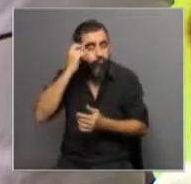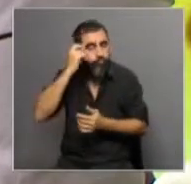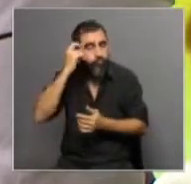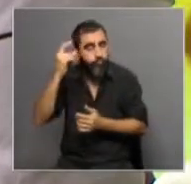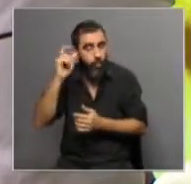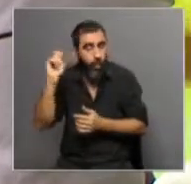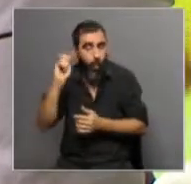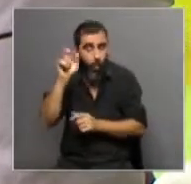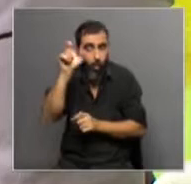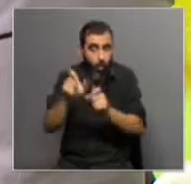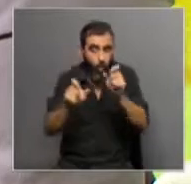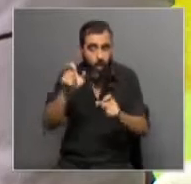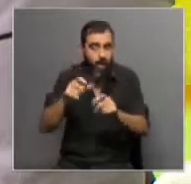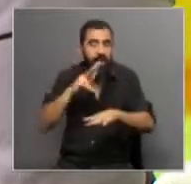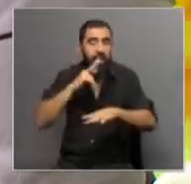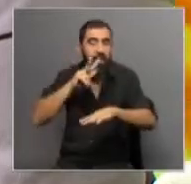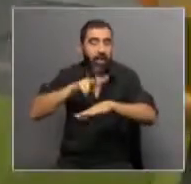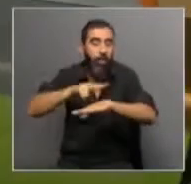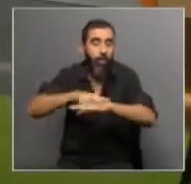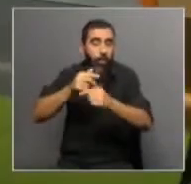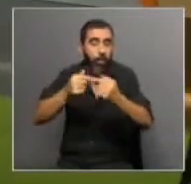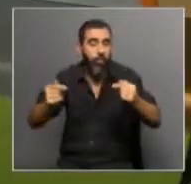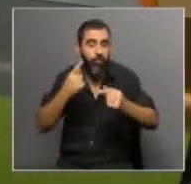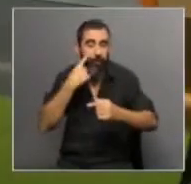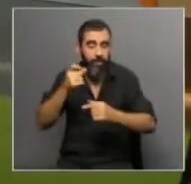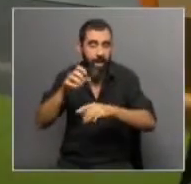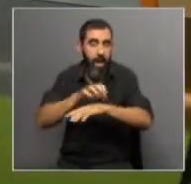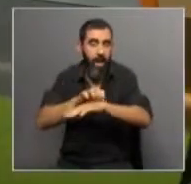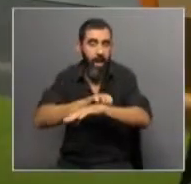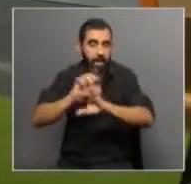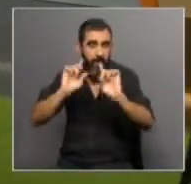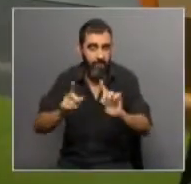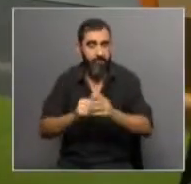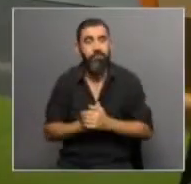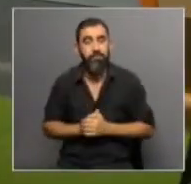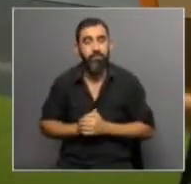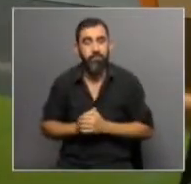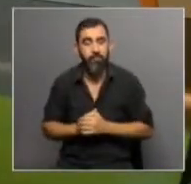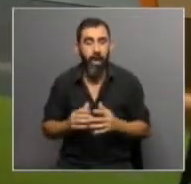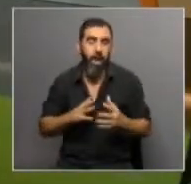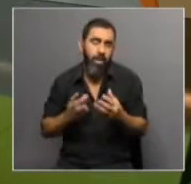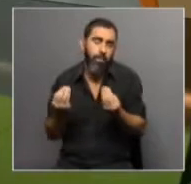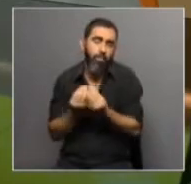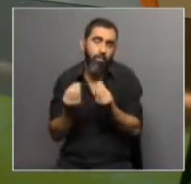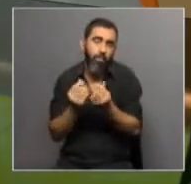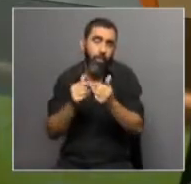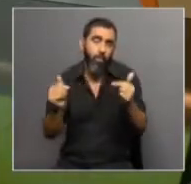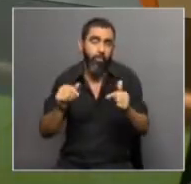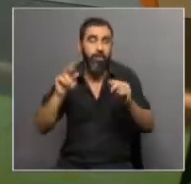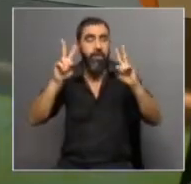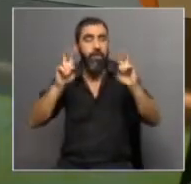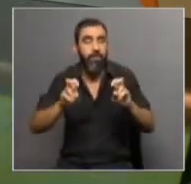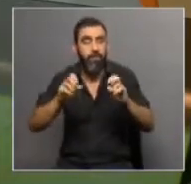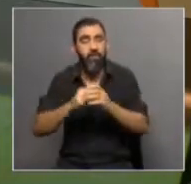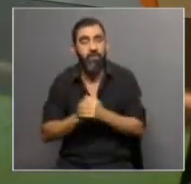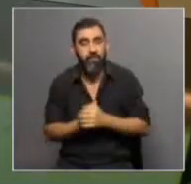popular ha dado como recomendaciones para evitar las alergias. Y hay, bueno, todo un folclore vinculado, es